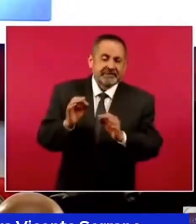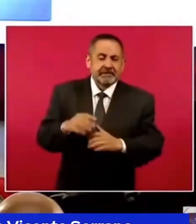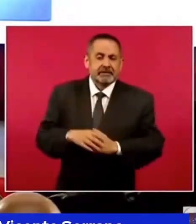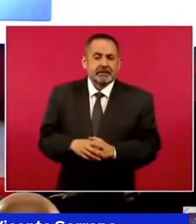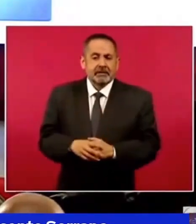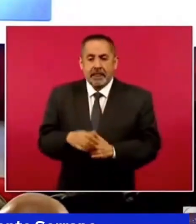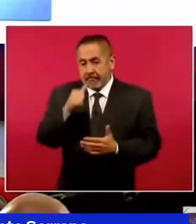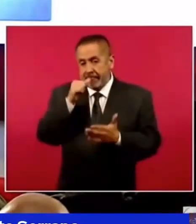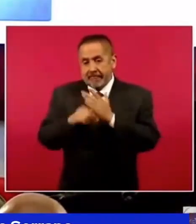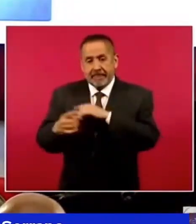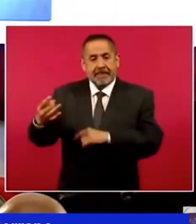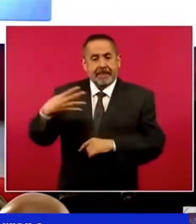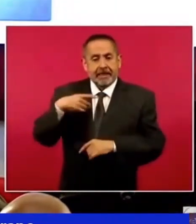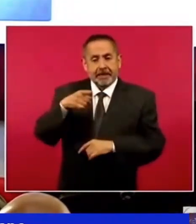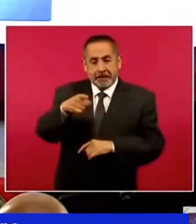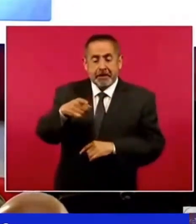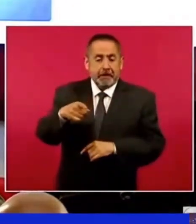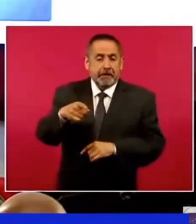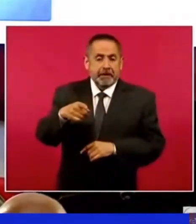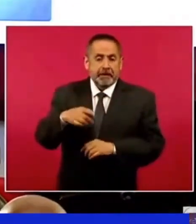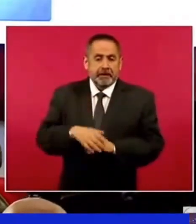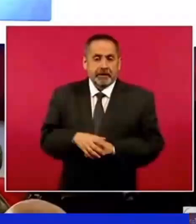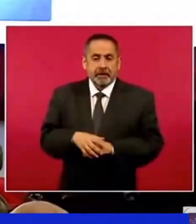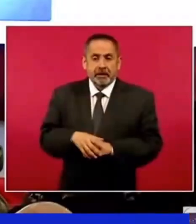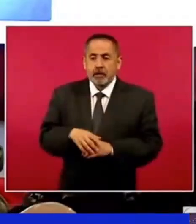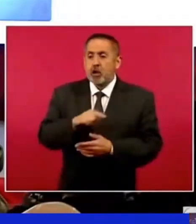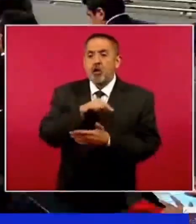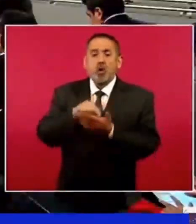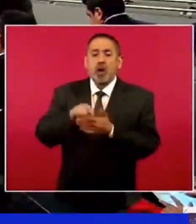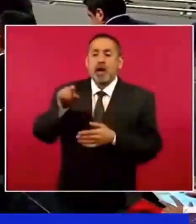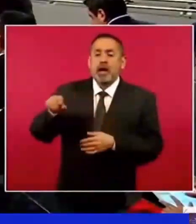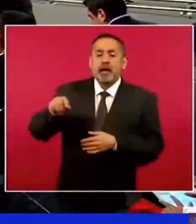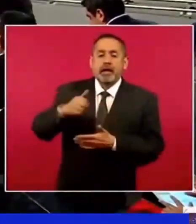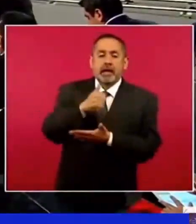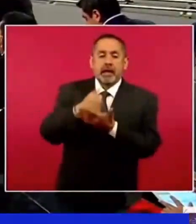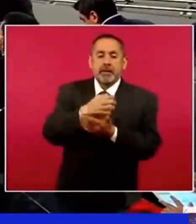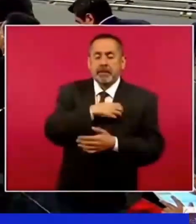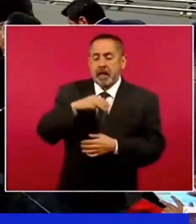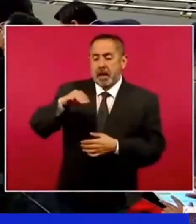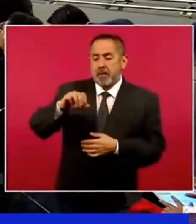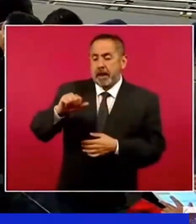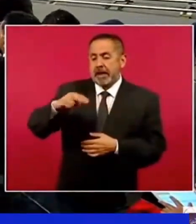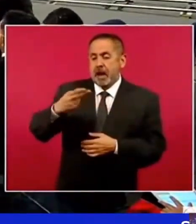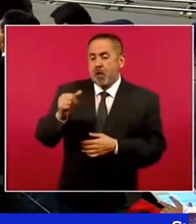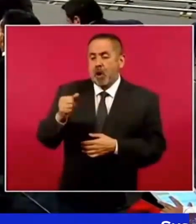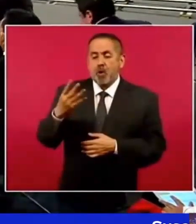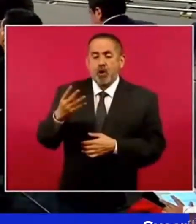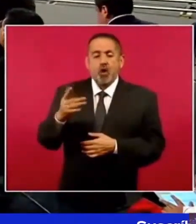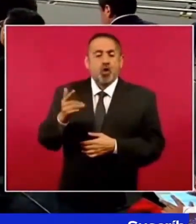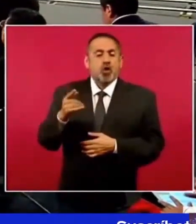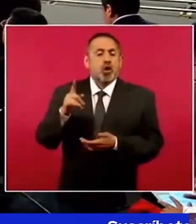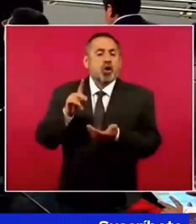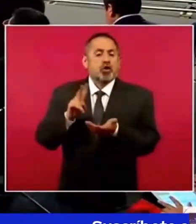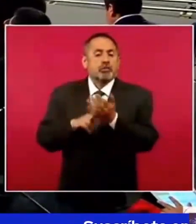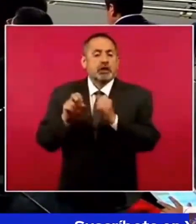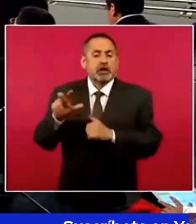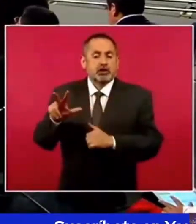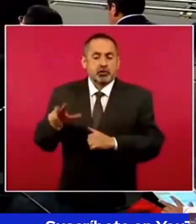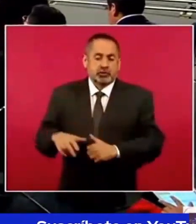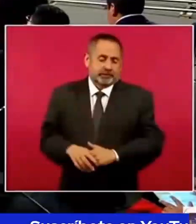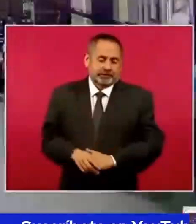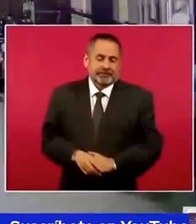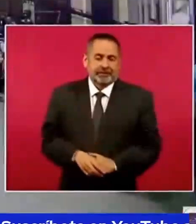Eso me mandó de Managua, 4 de julio del 18.